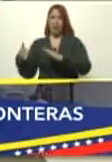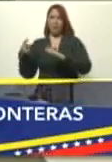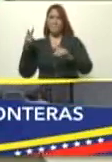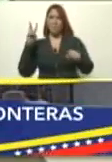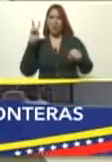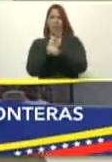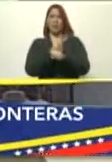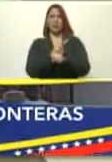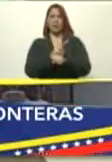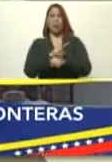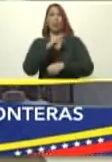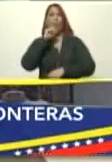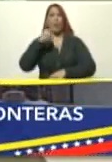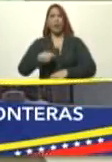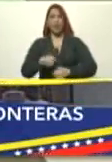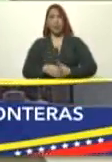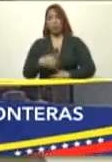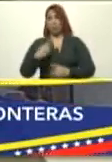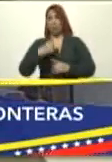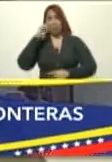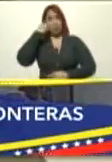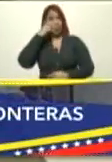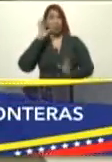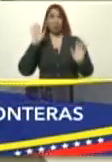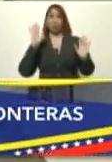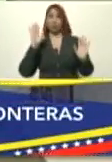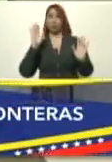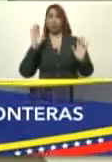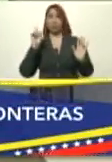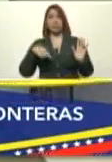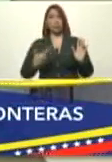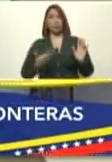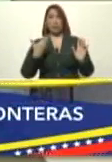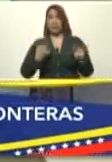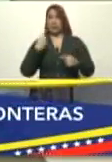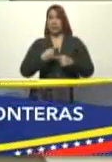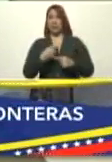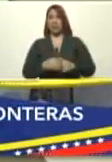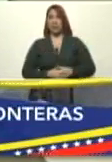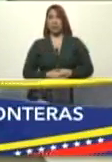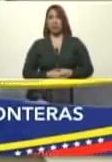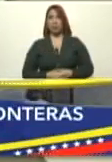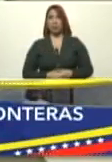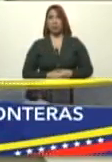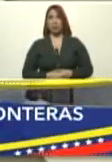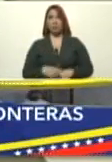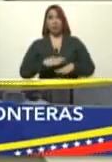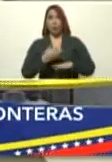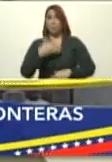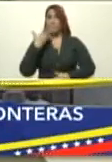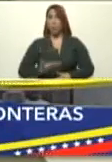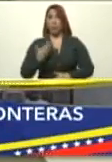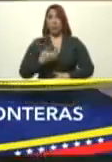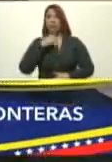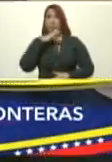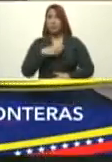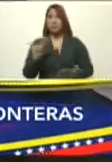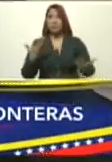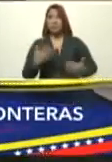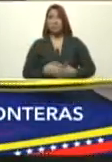que recordarlo. Es importante Alfred Nazaret porque es un hito. Es un